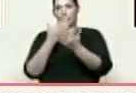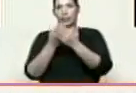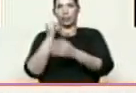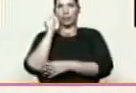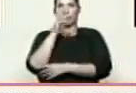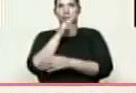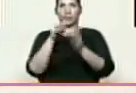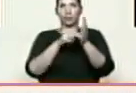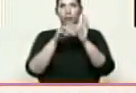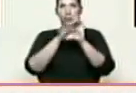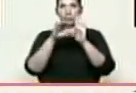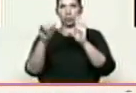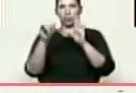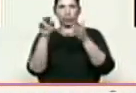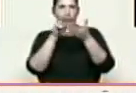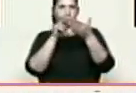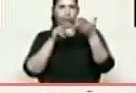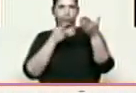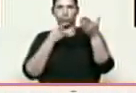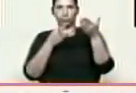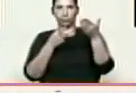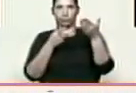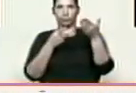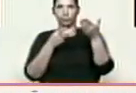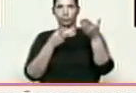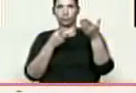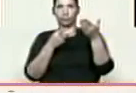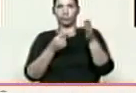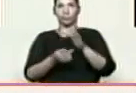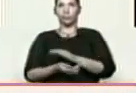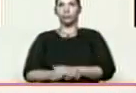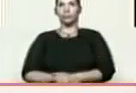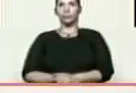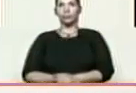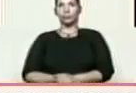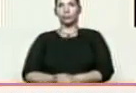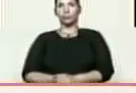en su discurso solo voy a decir, me la marcó este compañero.